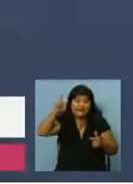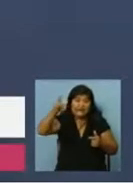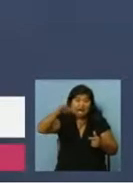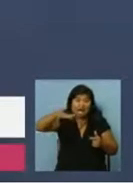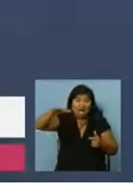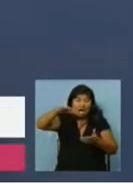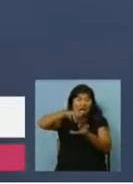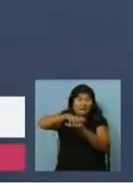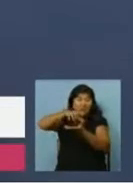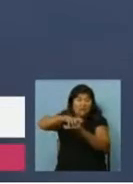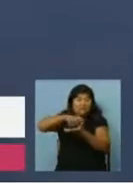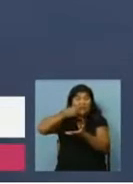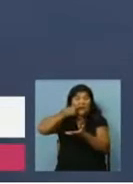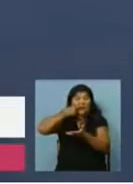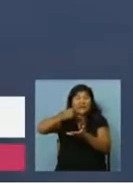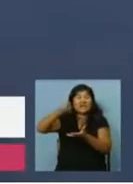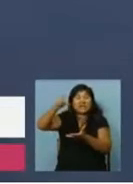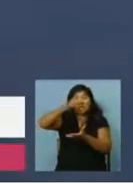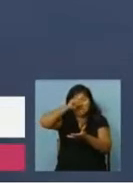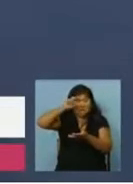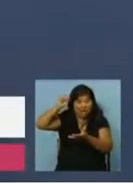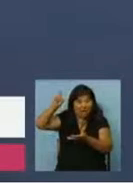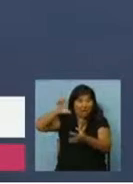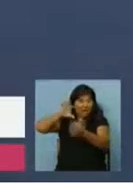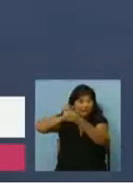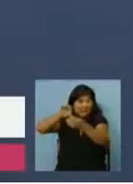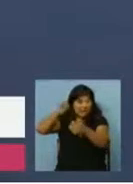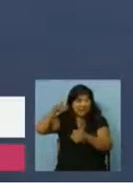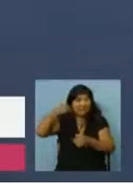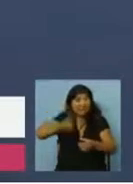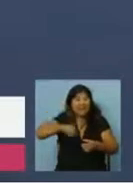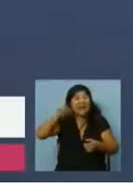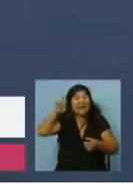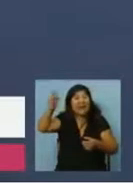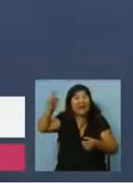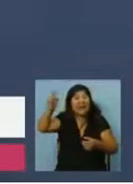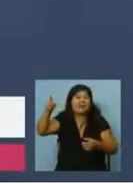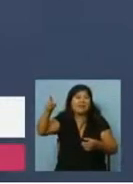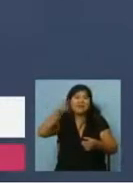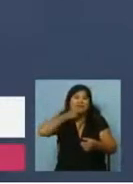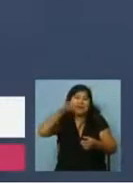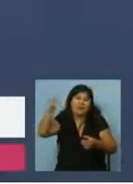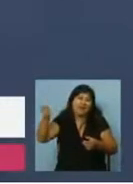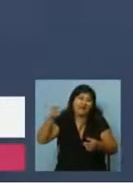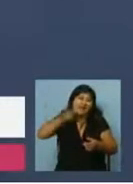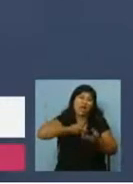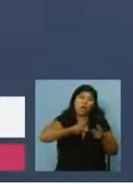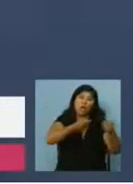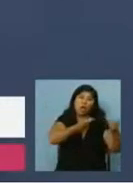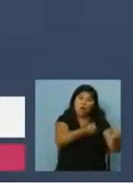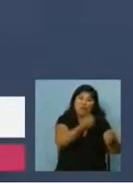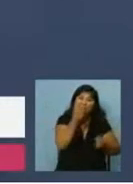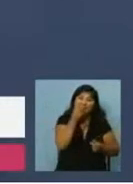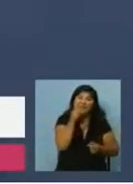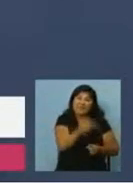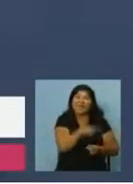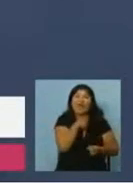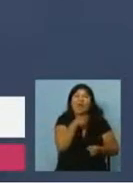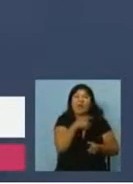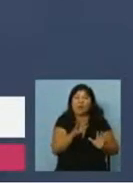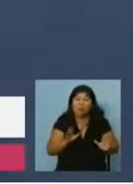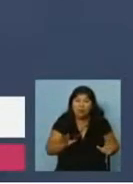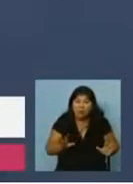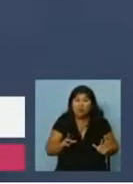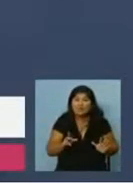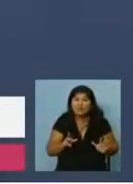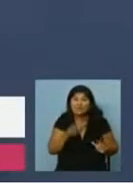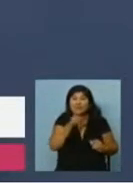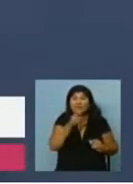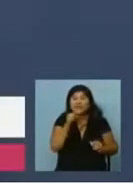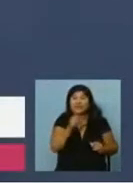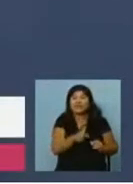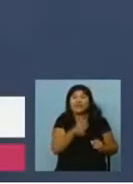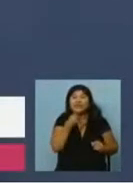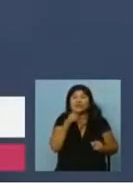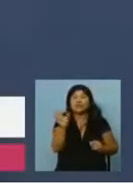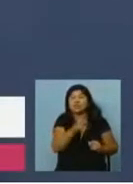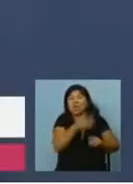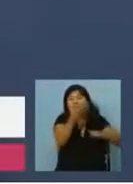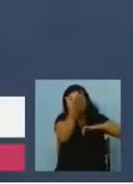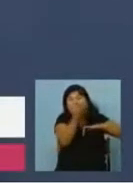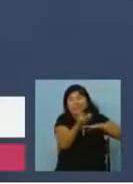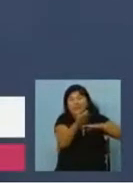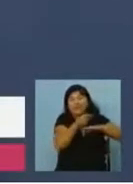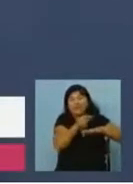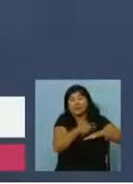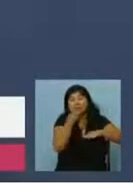de energía, va a ser la que le compre a la provincia de Jujuy, teóricamente, toda la energía solar que